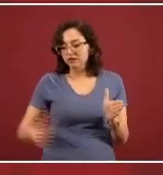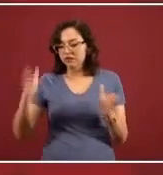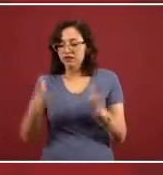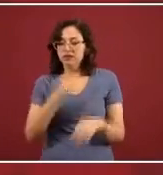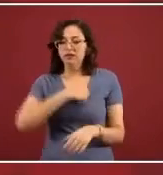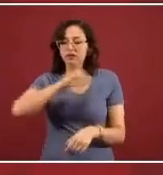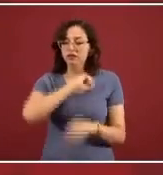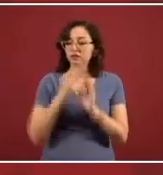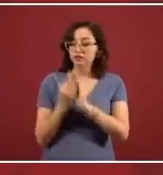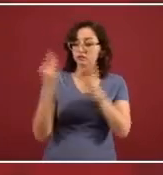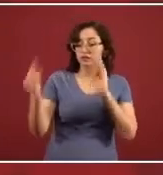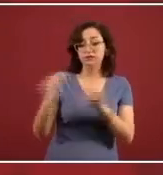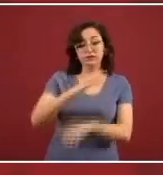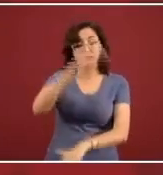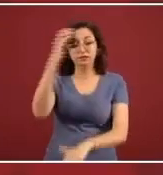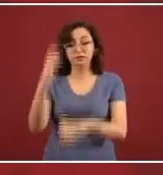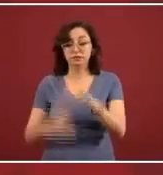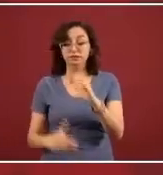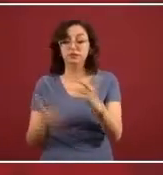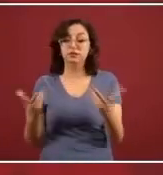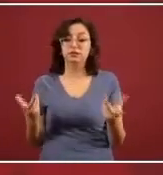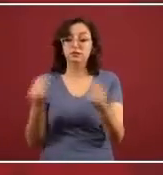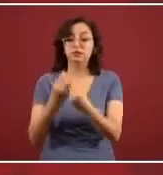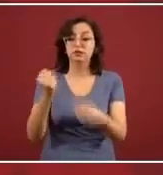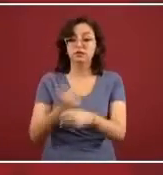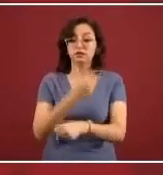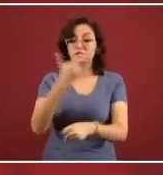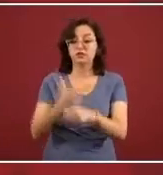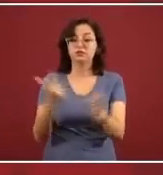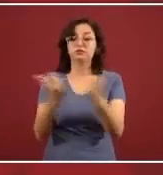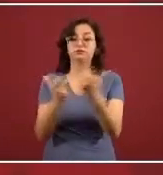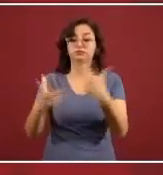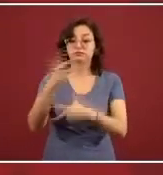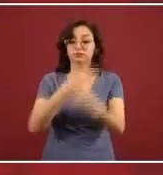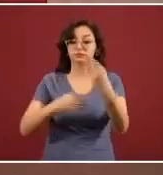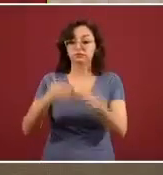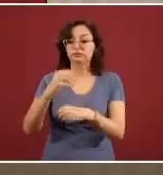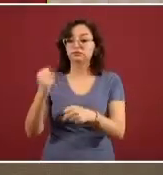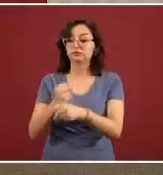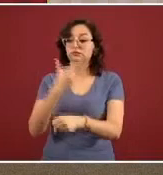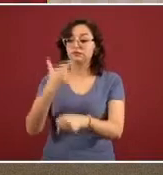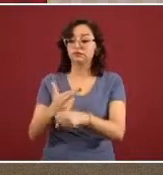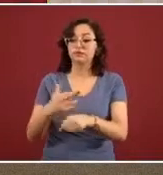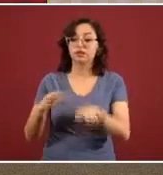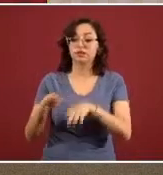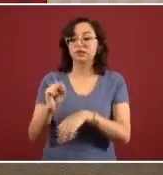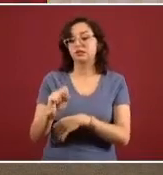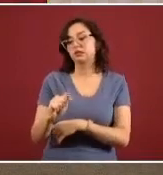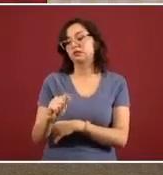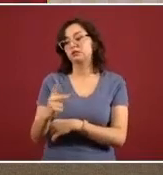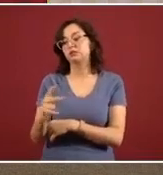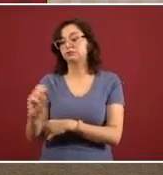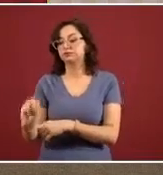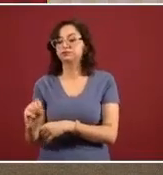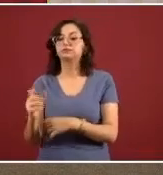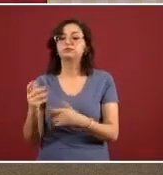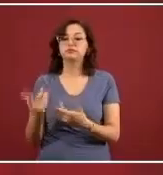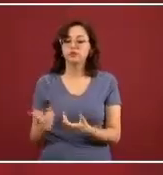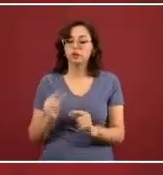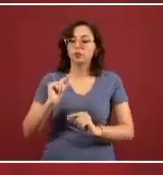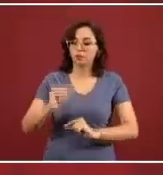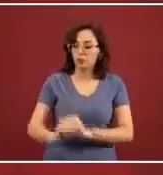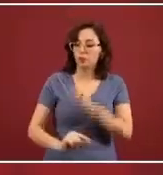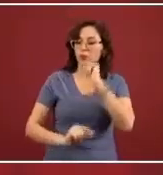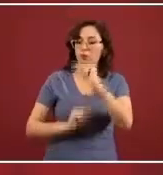Sana Distancia, trabajando en colaboración con la Secretaría de Economía y la Secretaría del Trabajo, definiremos las modalidades